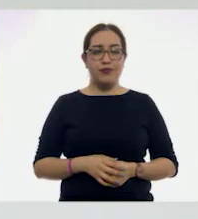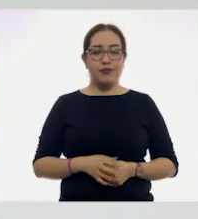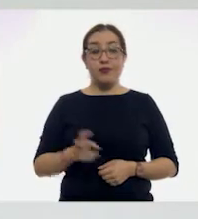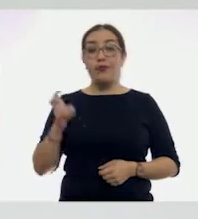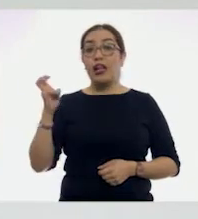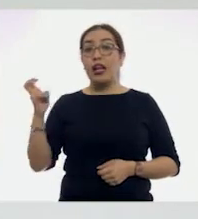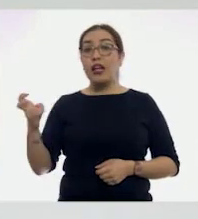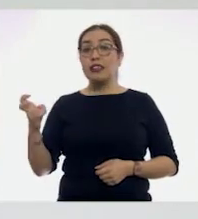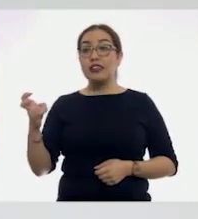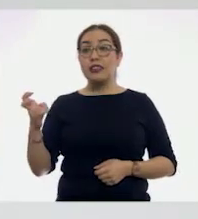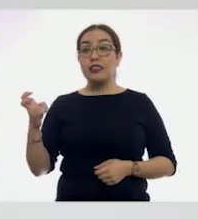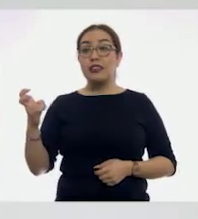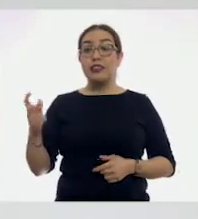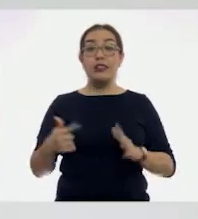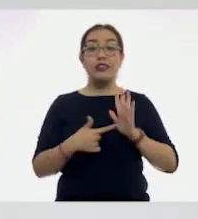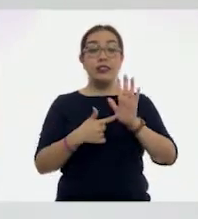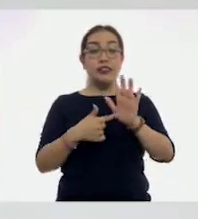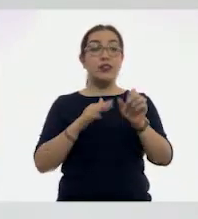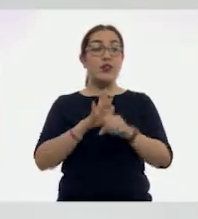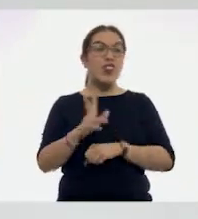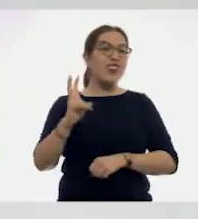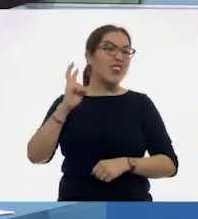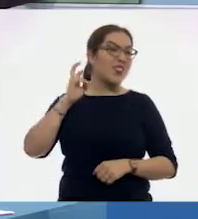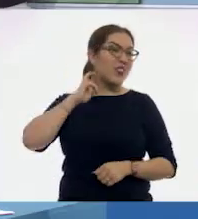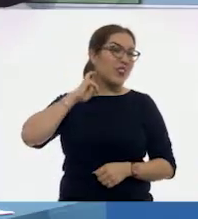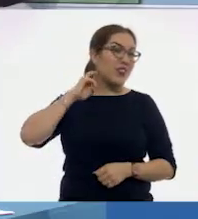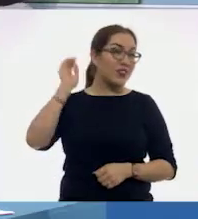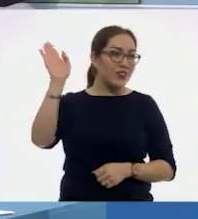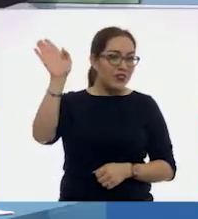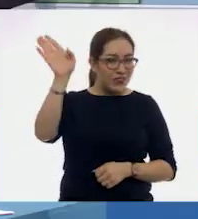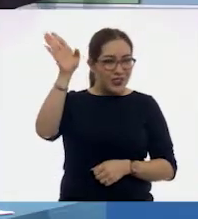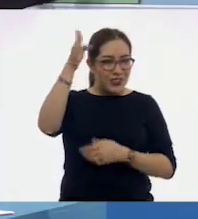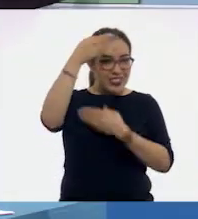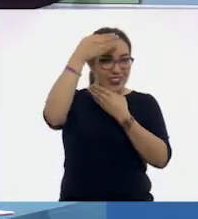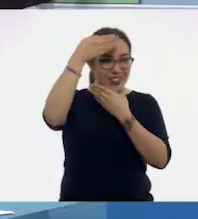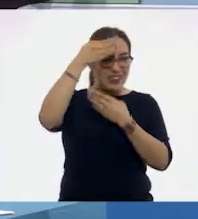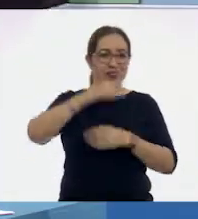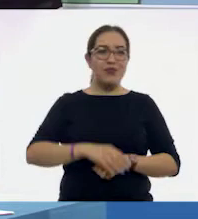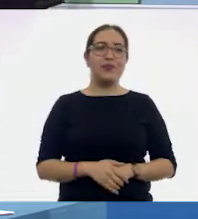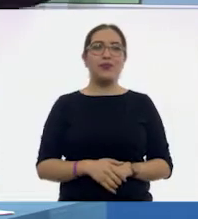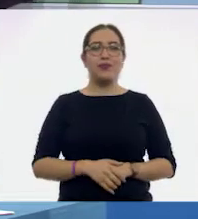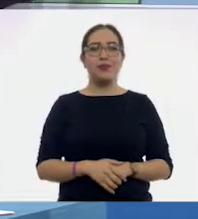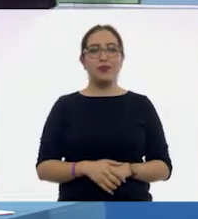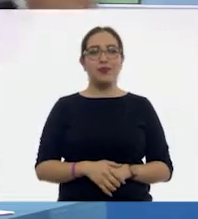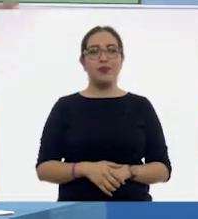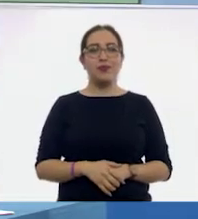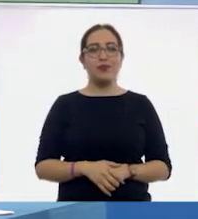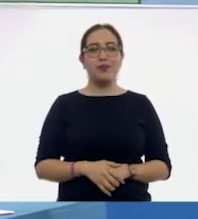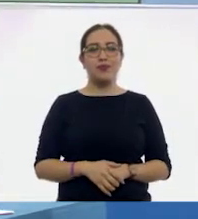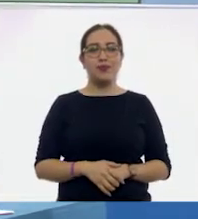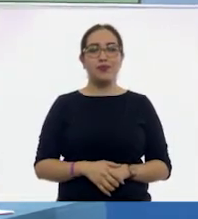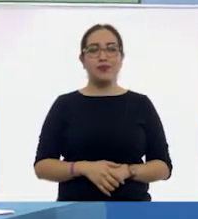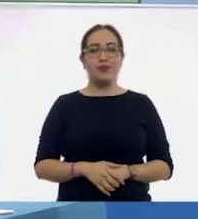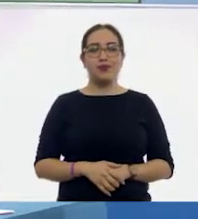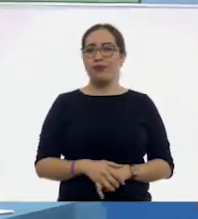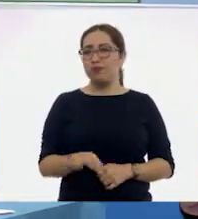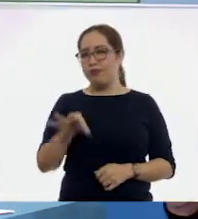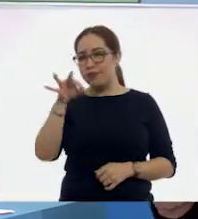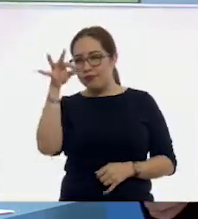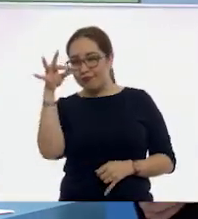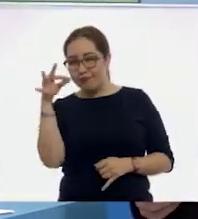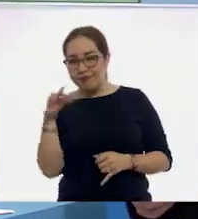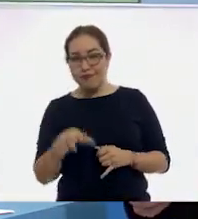lo vamos a simplificar con un murciélago. Eso, que son grandes polinizadores los murciélagos. Exacto. Perfecto. Y por